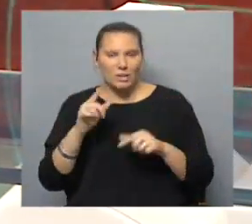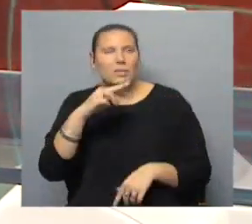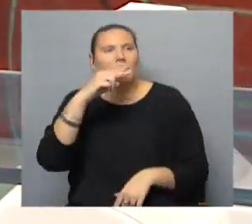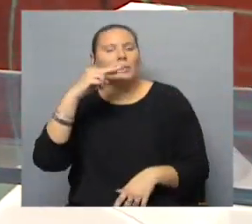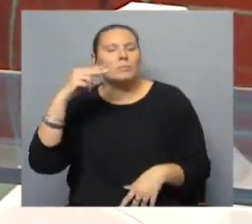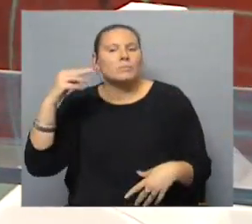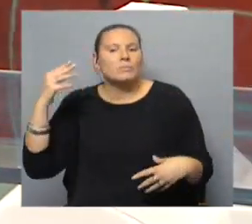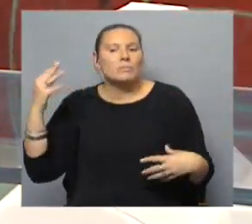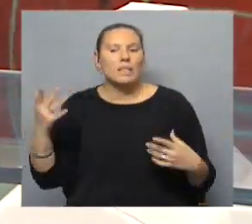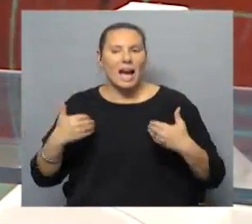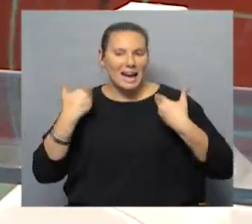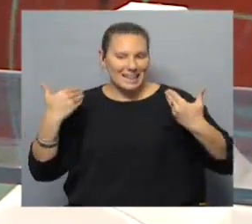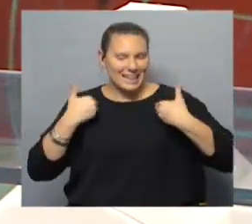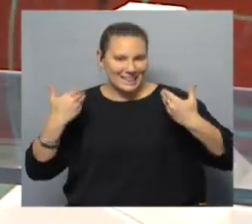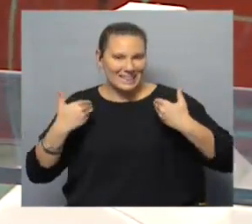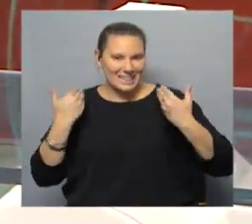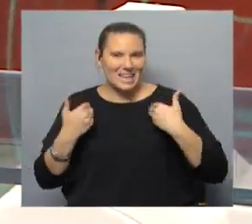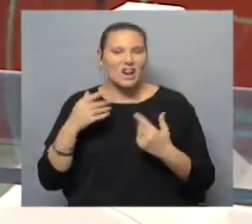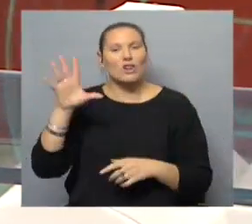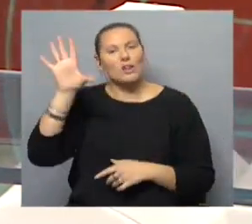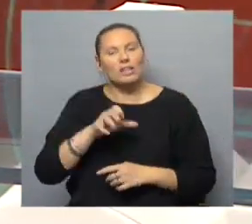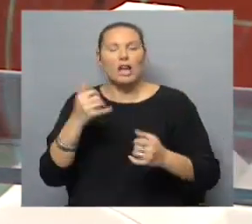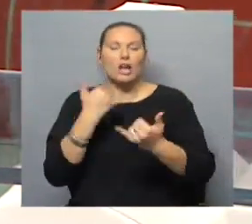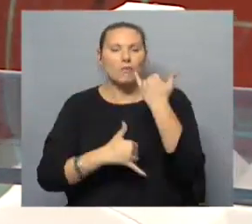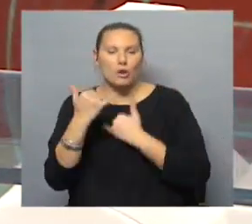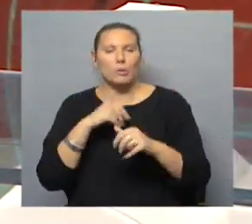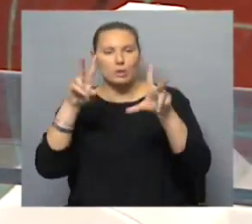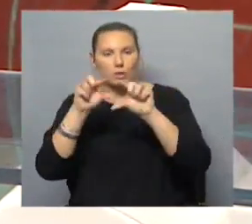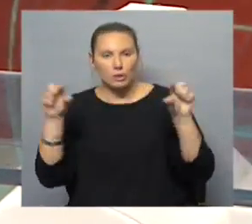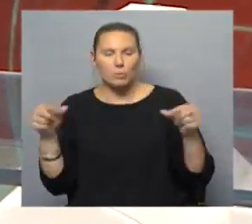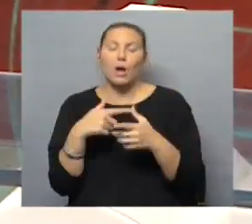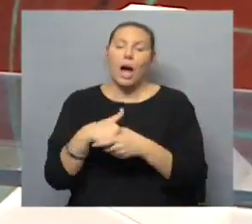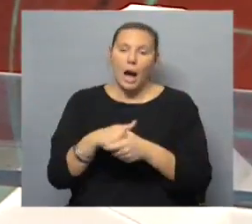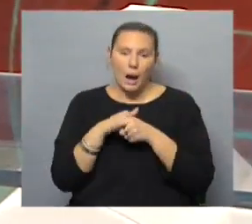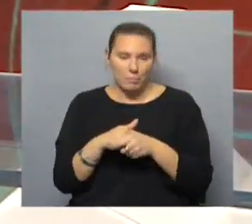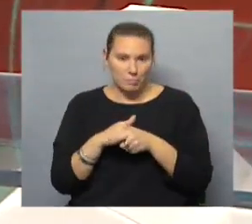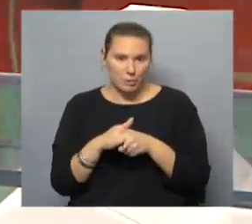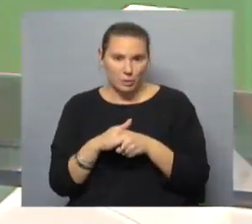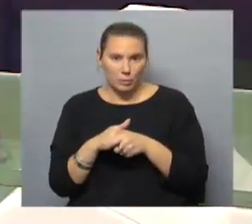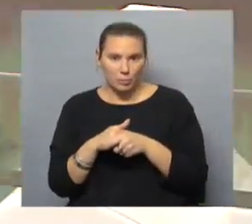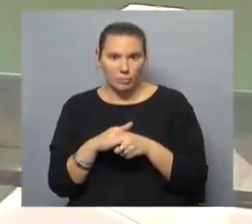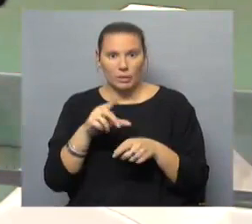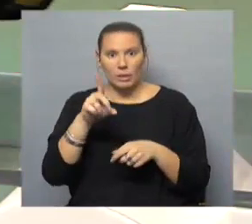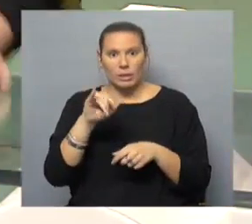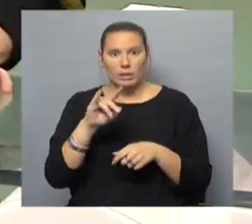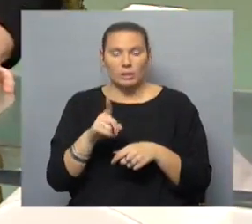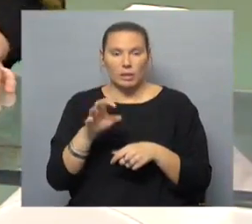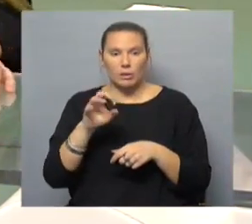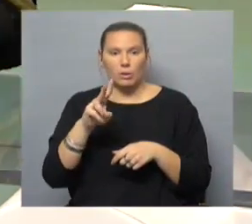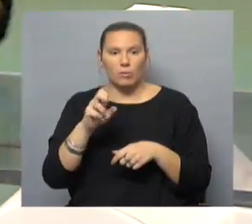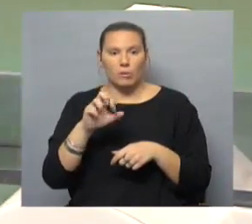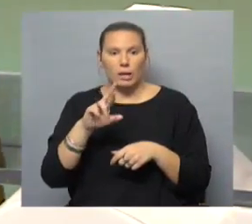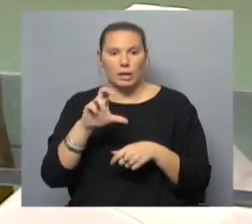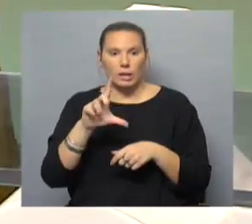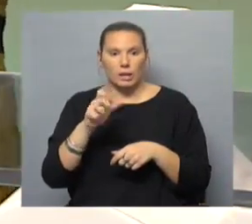fragancia de la alegría con que nos trae los titulares, porque como dice nuestro gran amigo Diego Varela, es...